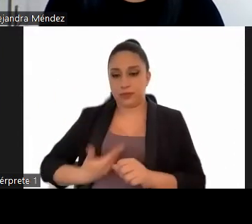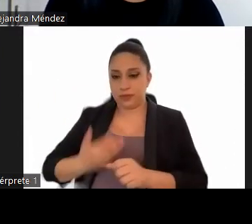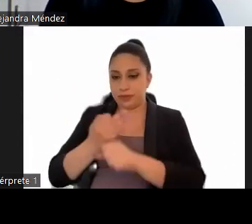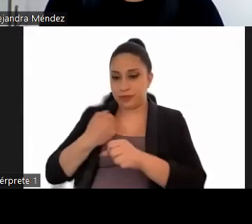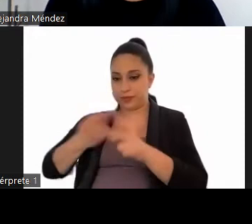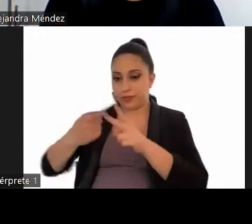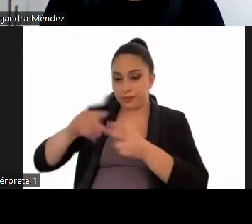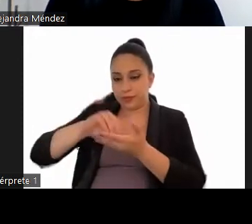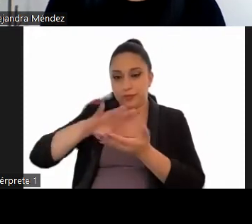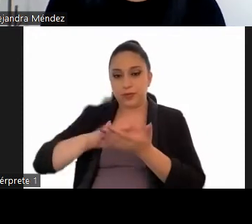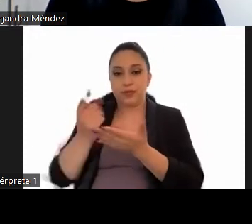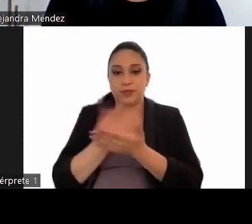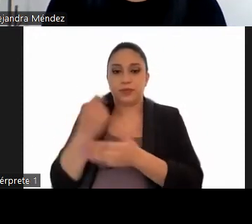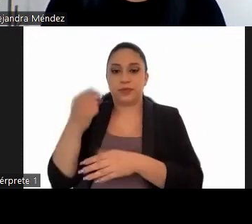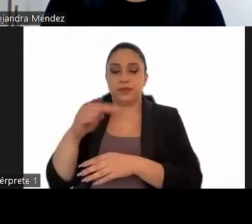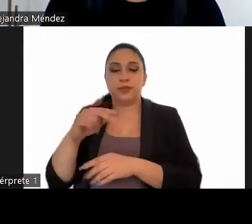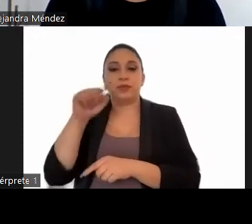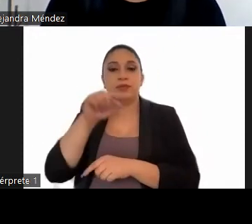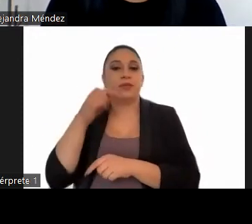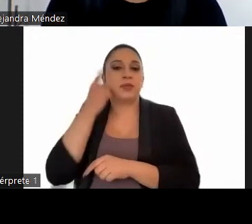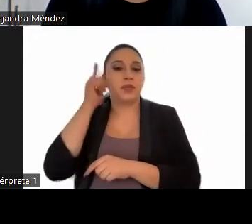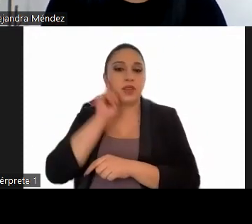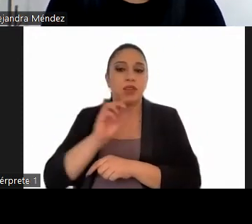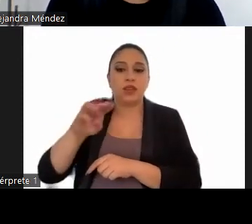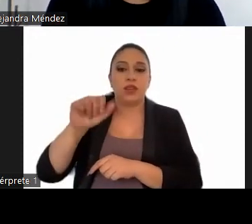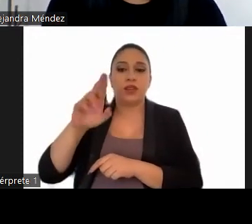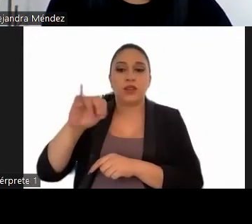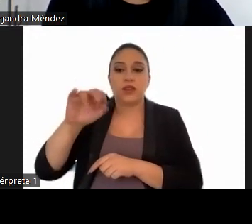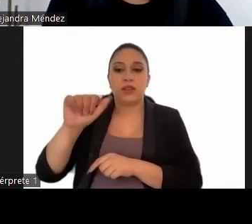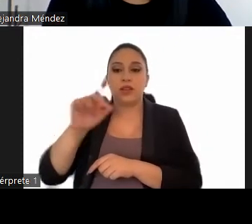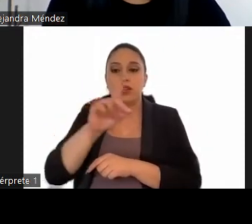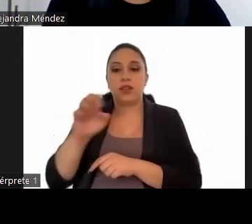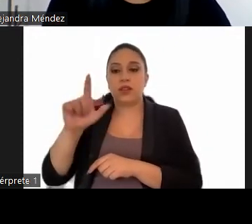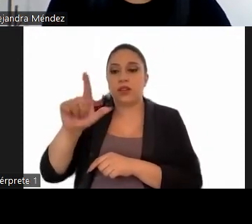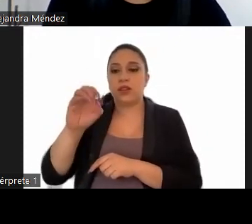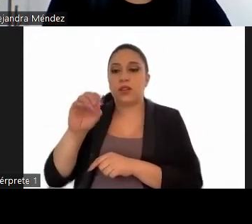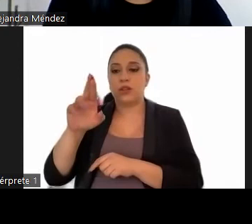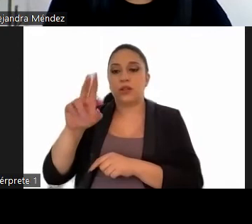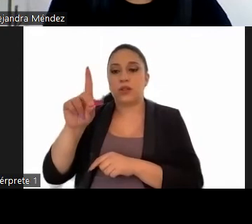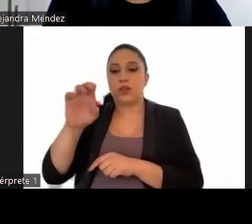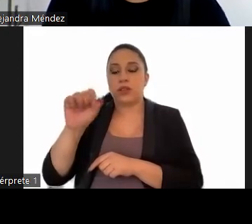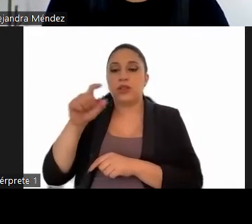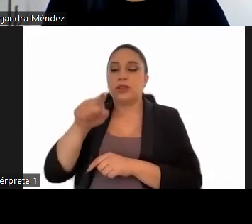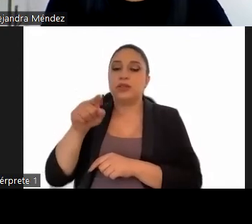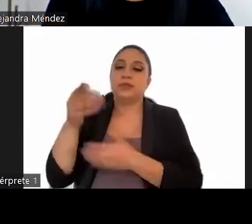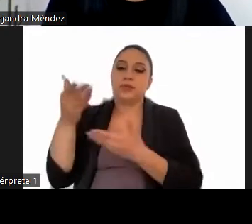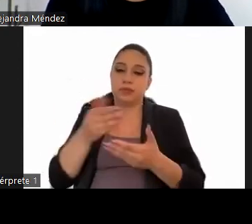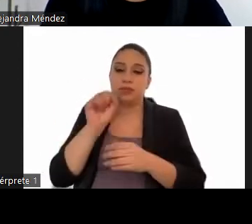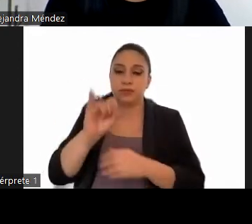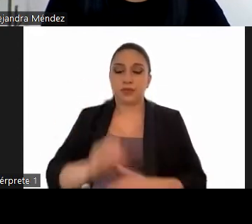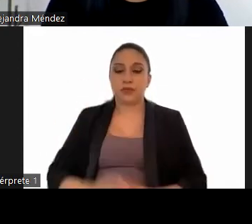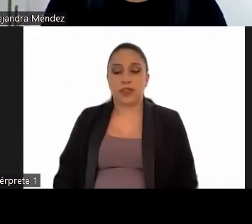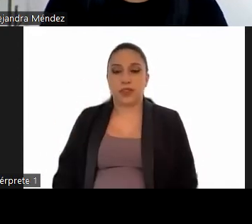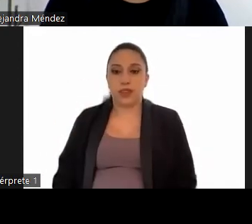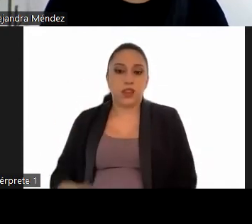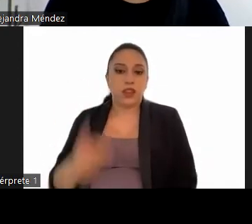de asistencia. Diputada María de Lourdes González Hernández. Lourdes González, presente. Diputada